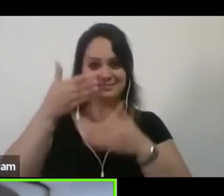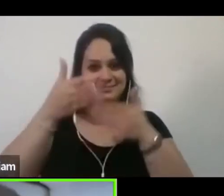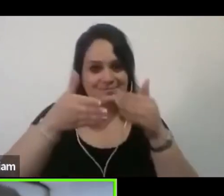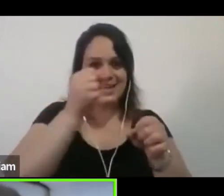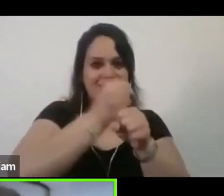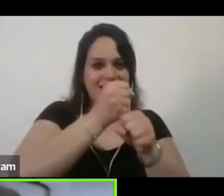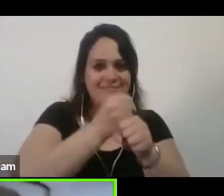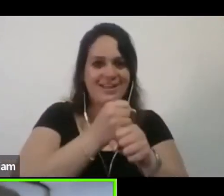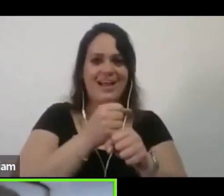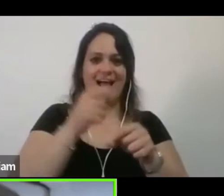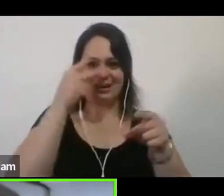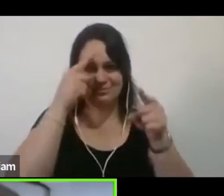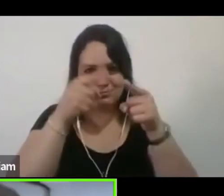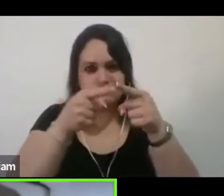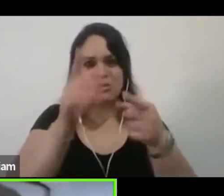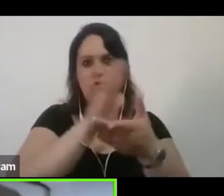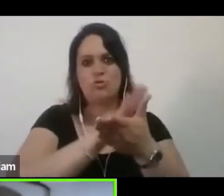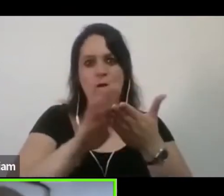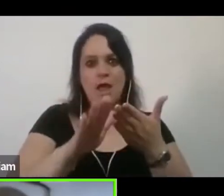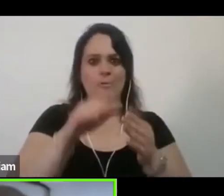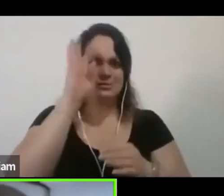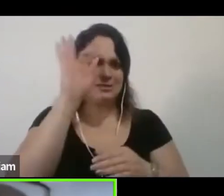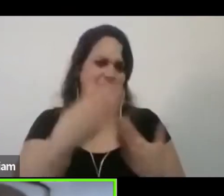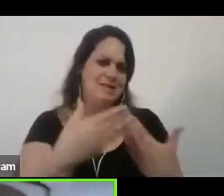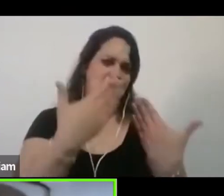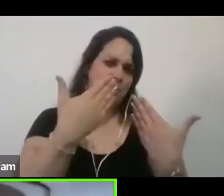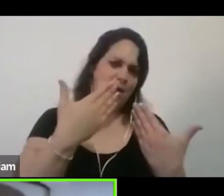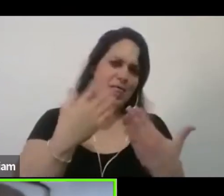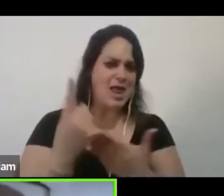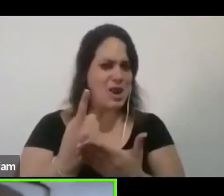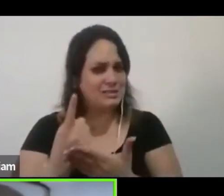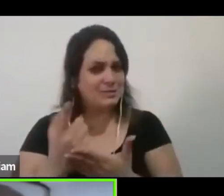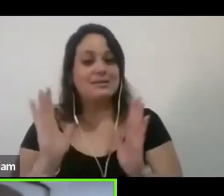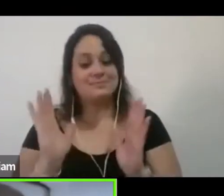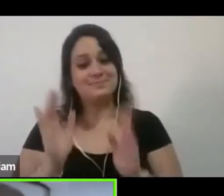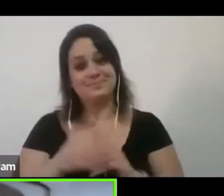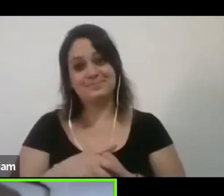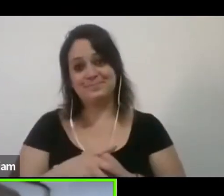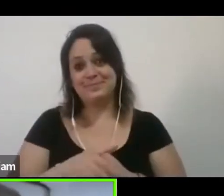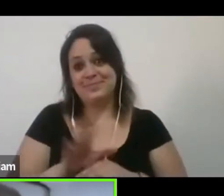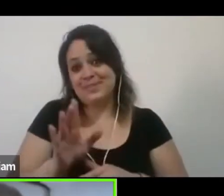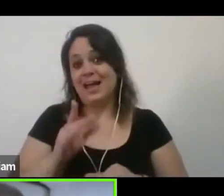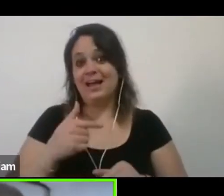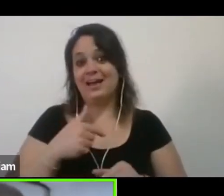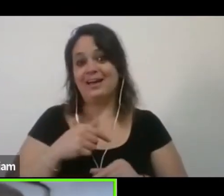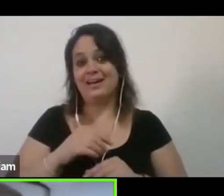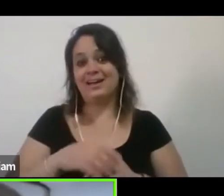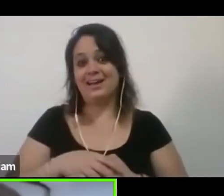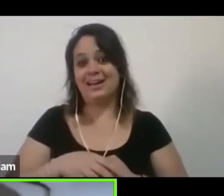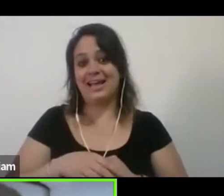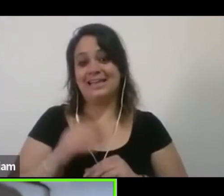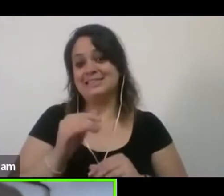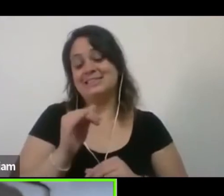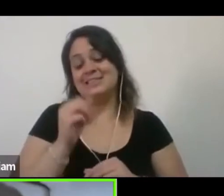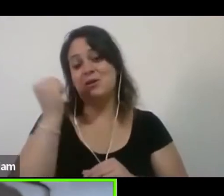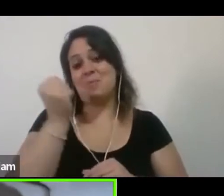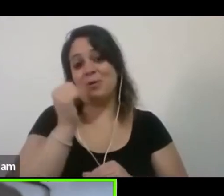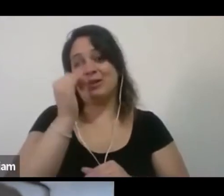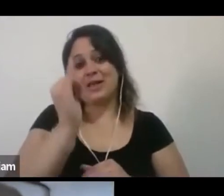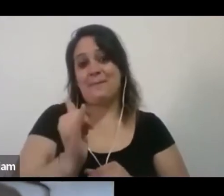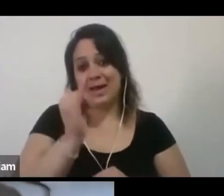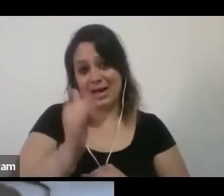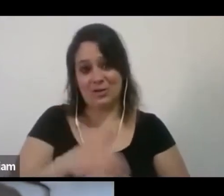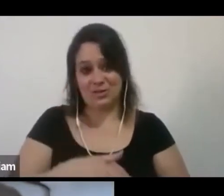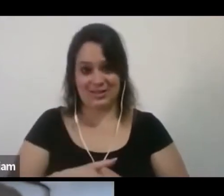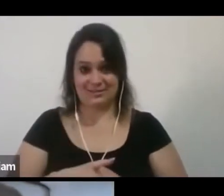espacios, los desafíos. Bueno, ese sería como el mensaje.